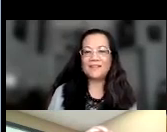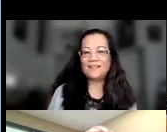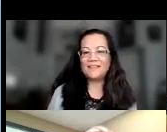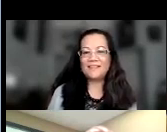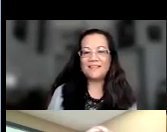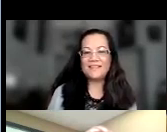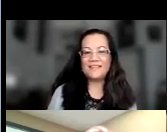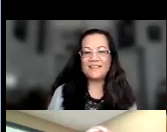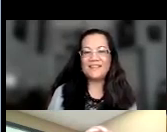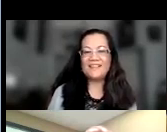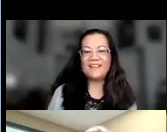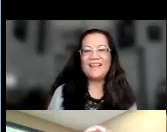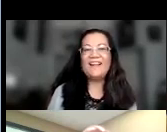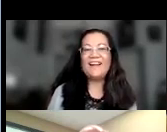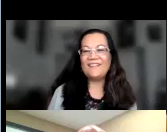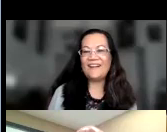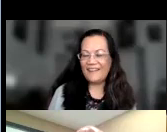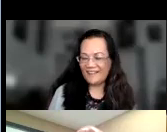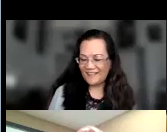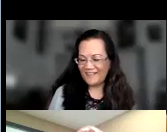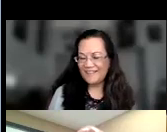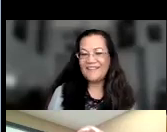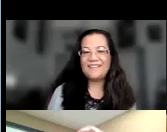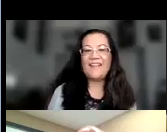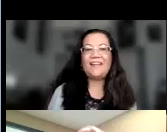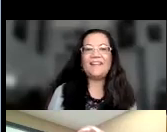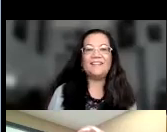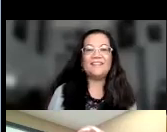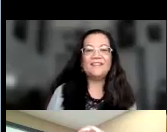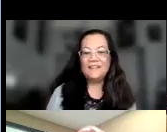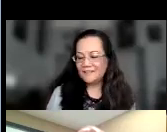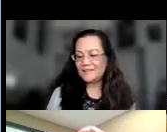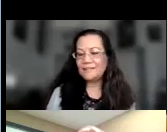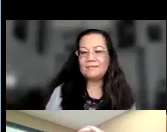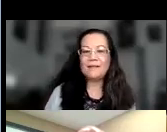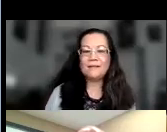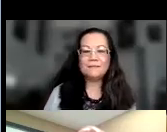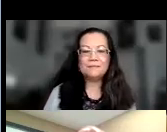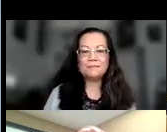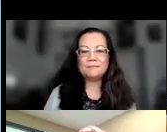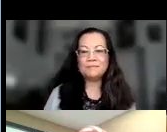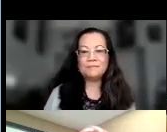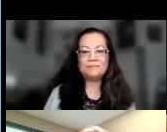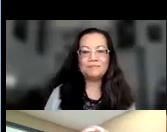para trabajar en esto. Sí, estoy muy, muy emocionada acerca de esto. Muy bien, gracias.